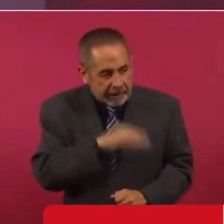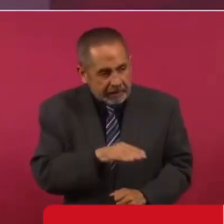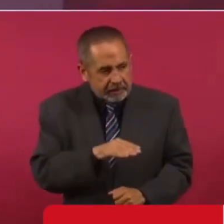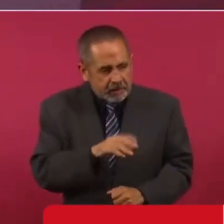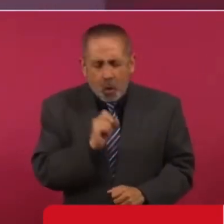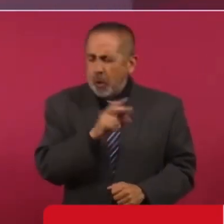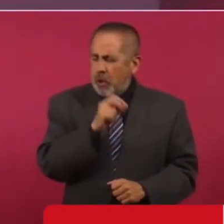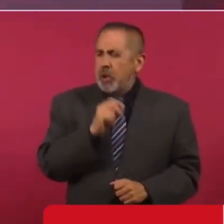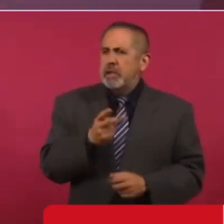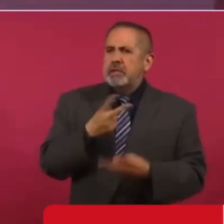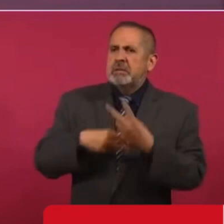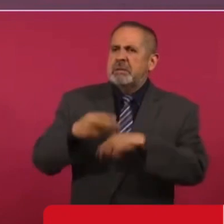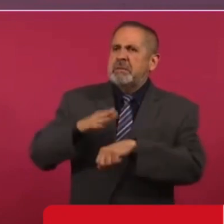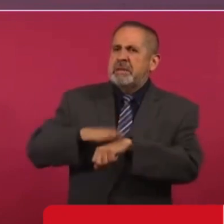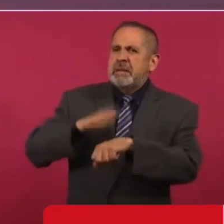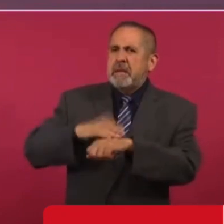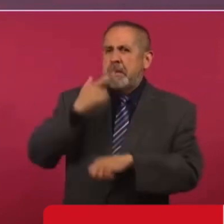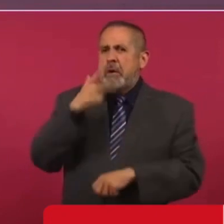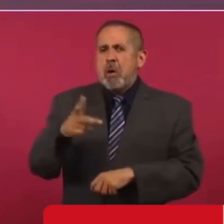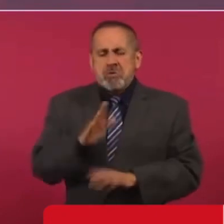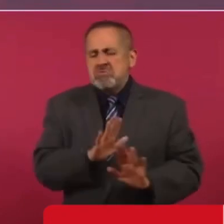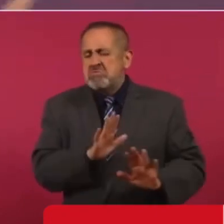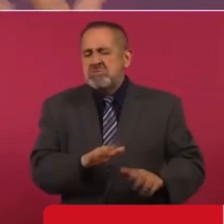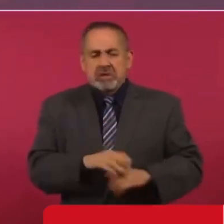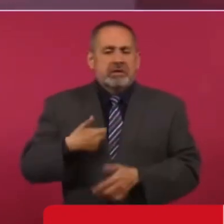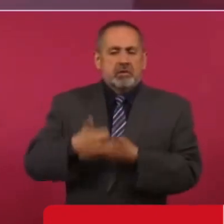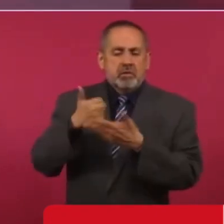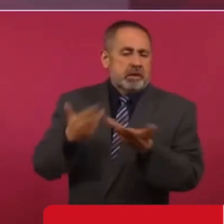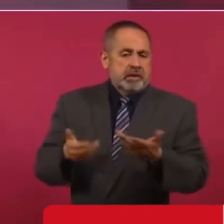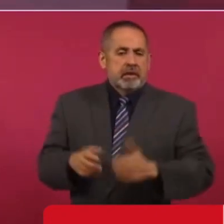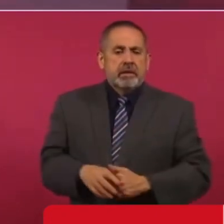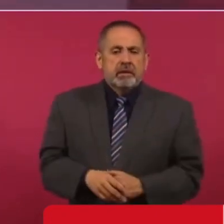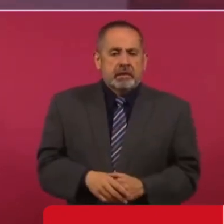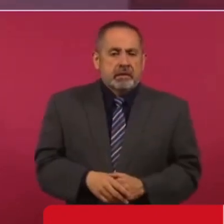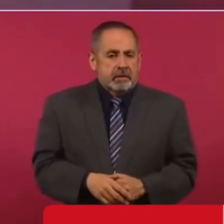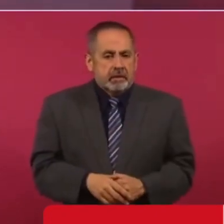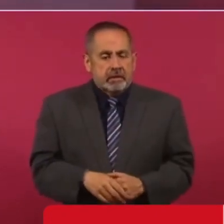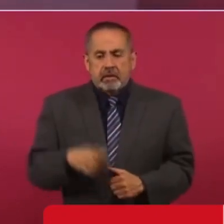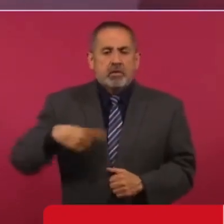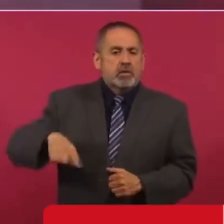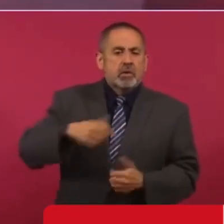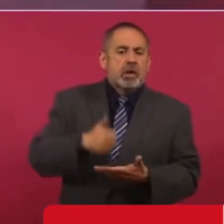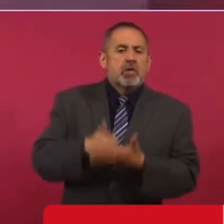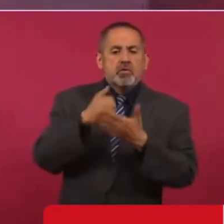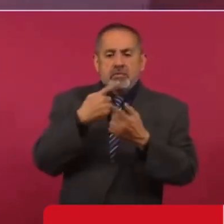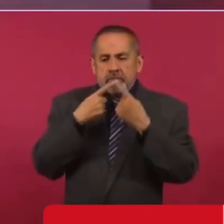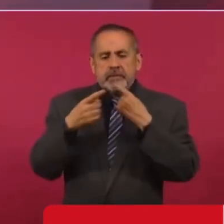venga, porque esto ayuda mucho a entender